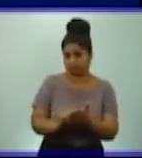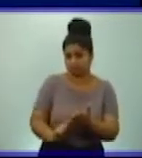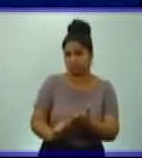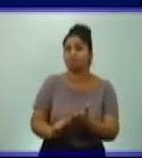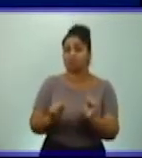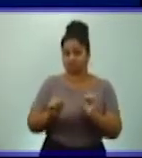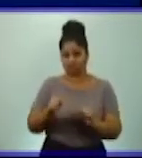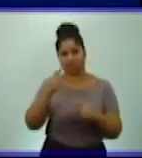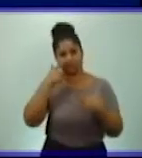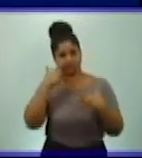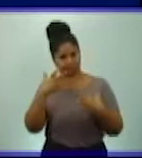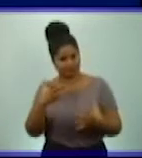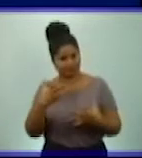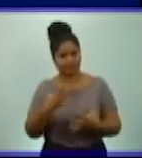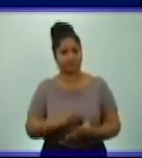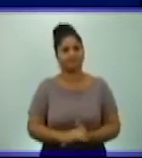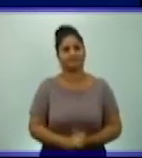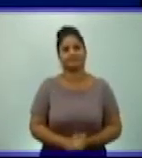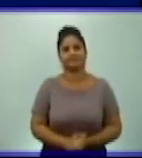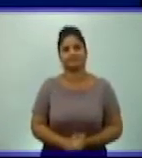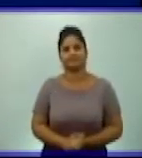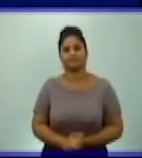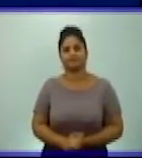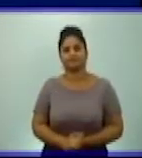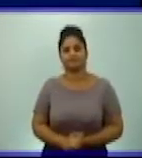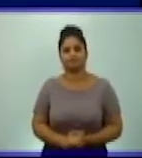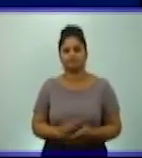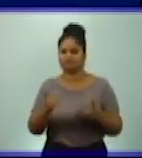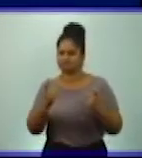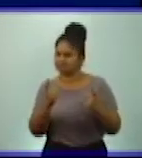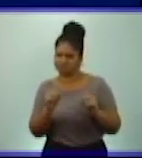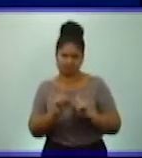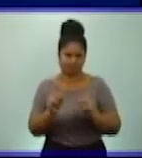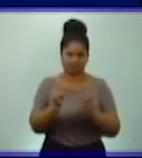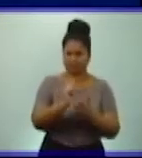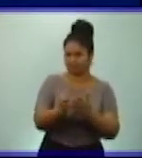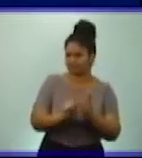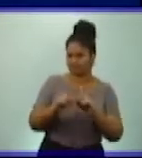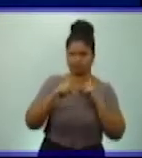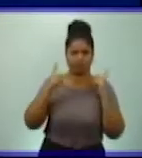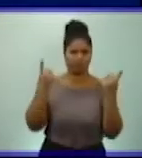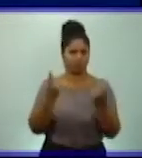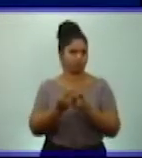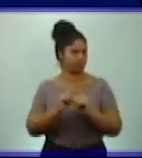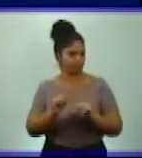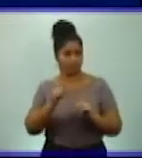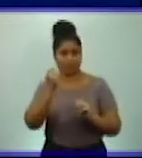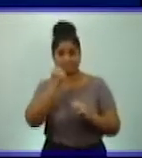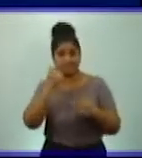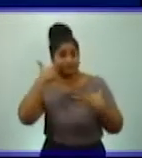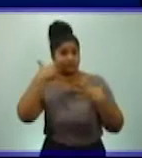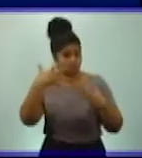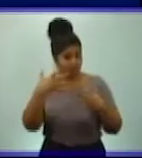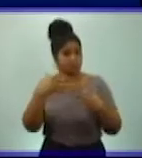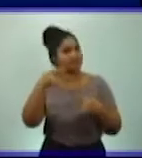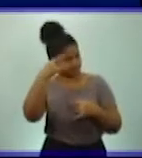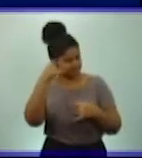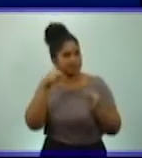estos elementos, no tienen que copiarlo todo, tienen el poema adelante, van tomando las notas